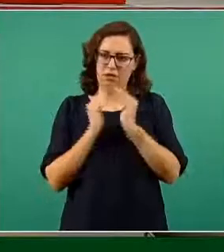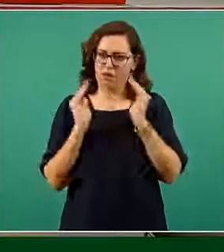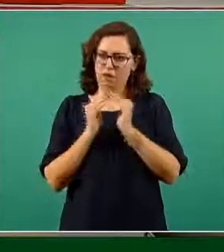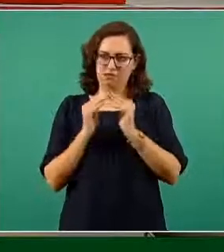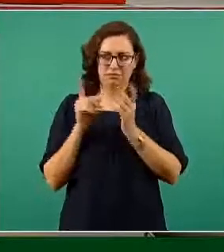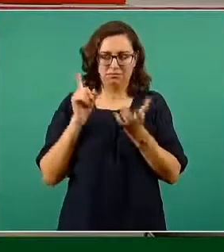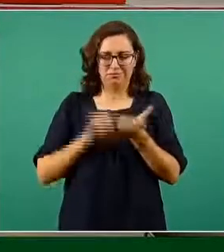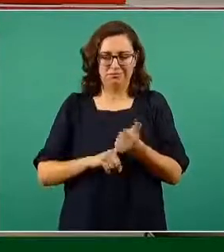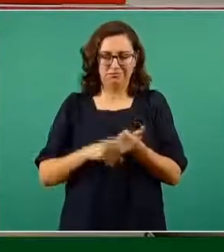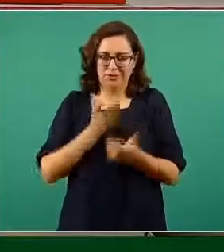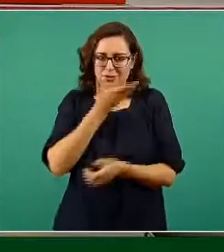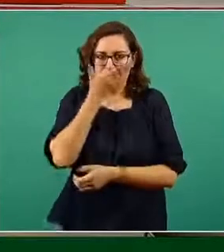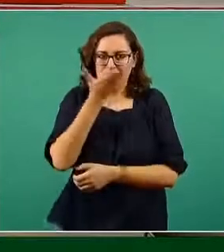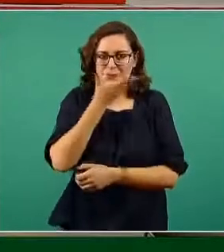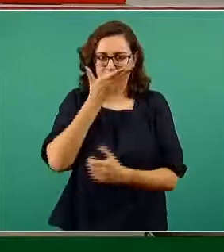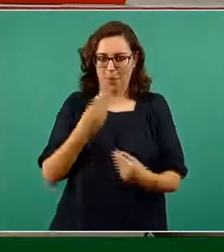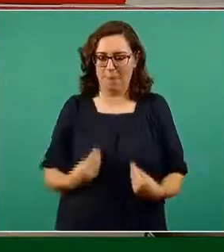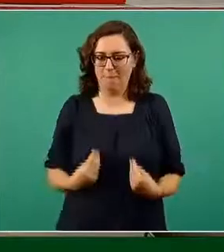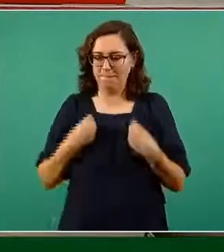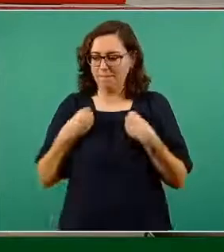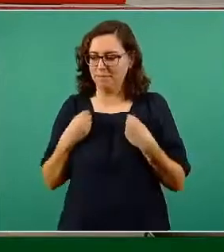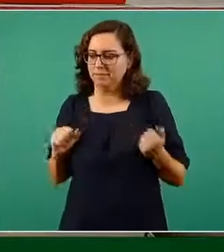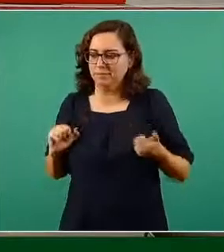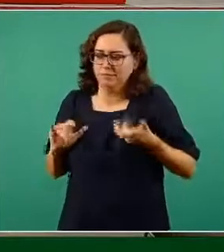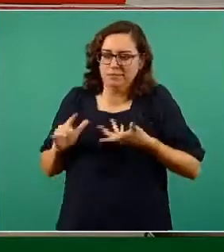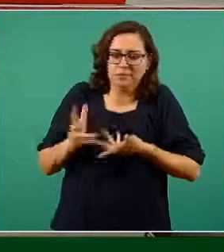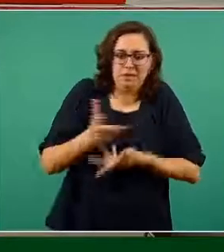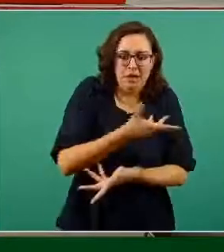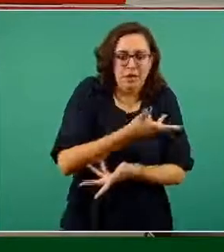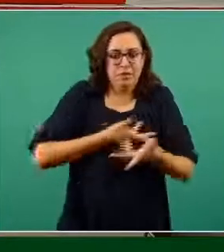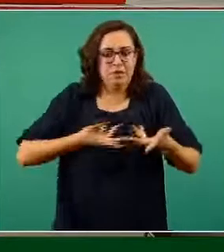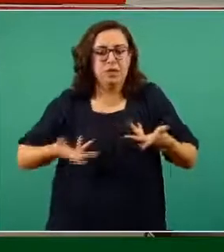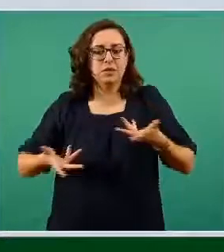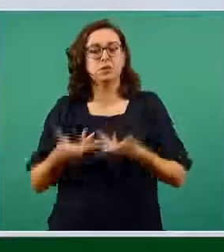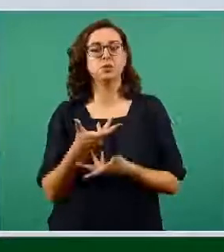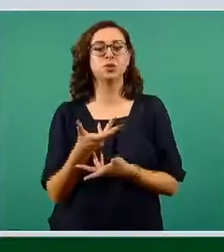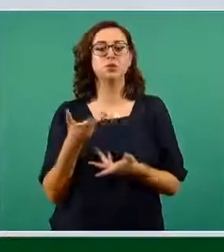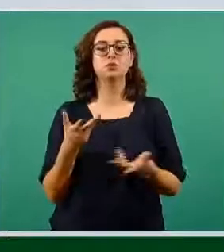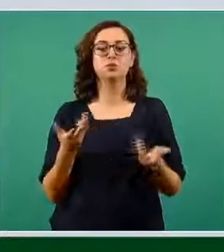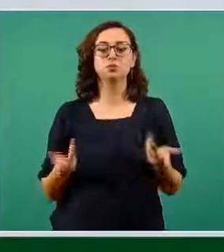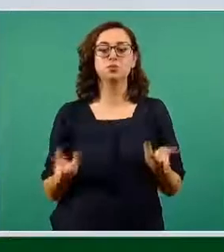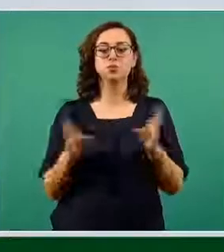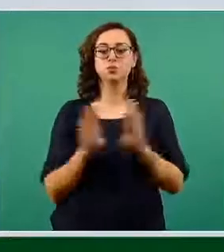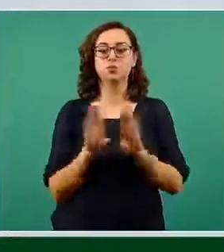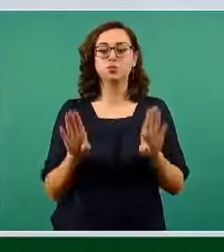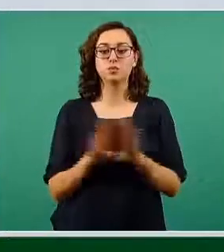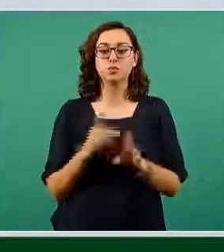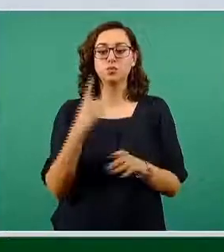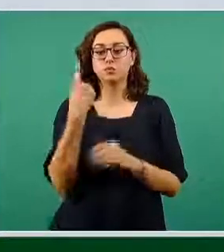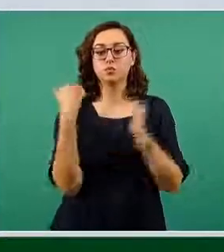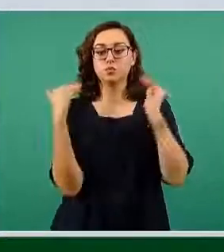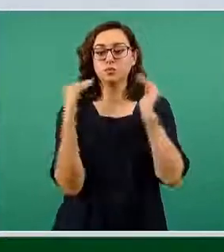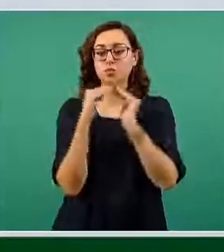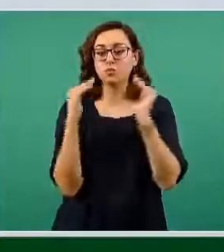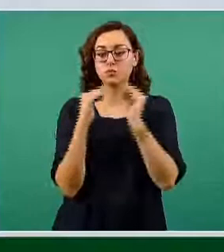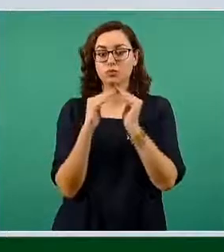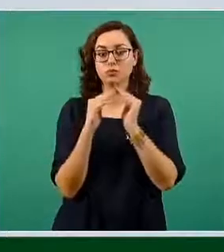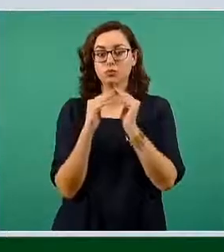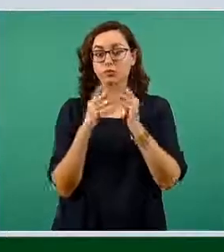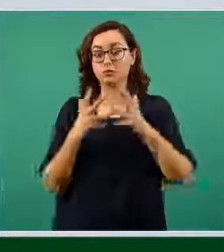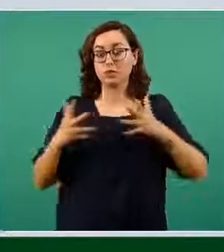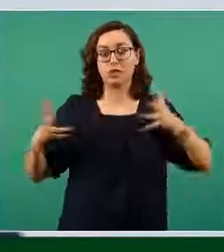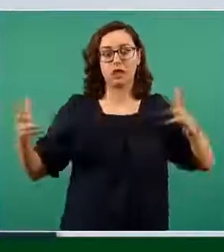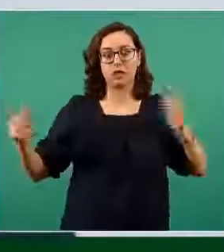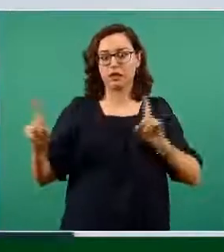además la interacción que hay tanto en los espacios como en las zonas de convivencia de un domicilio, pues no, es muy